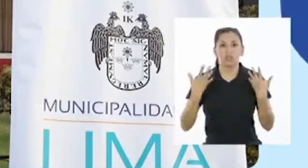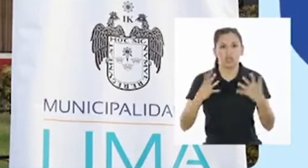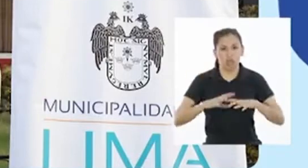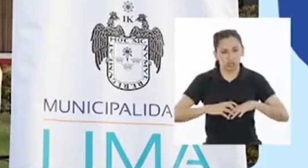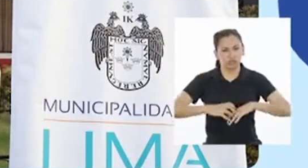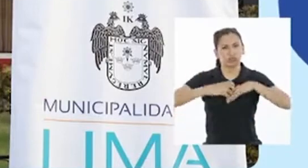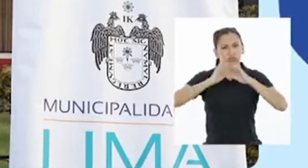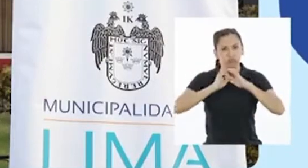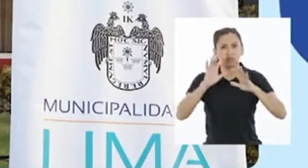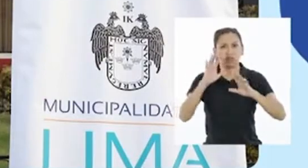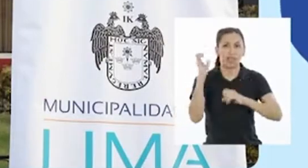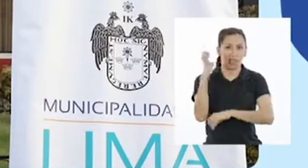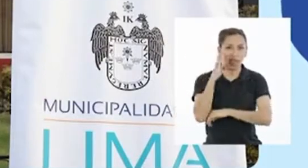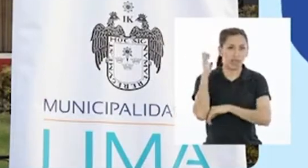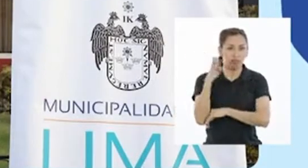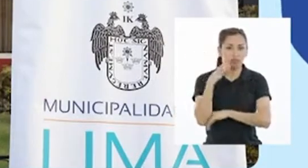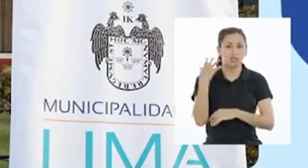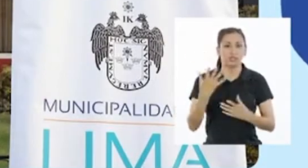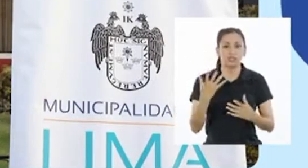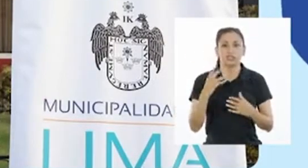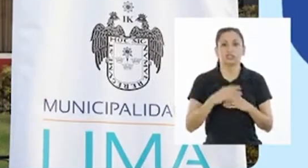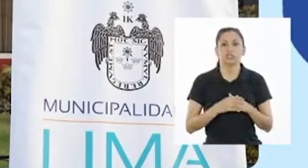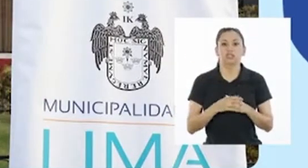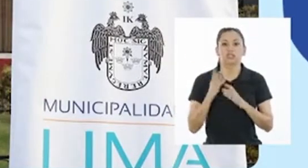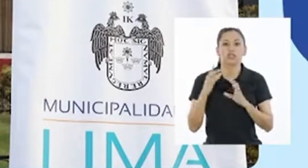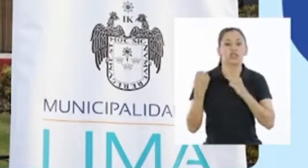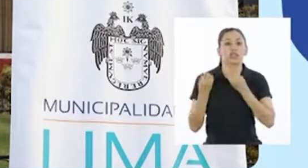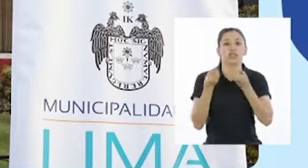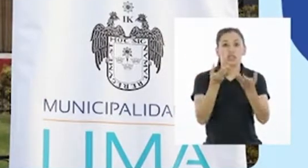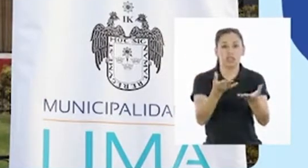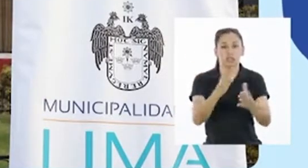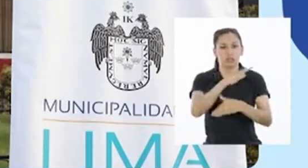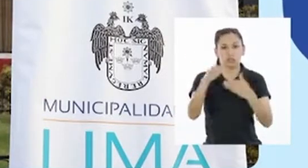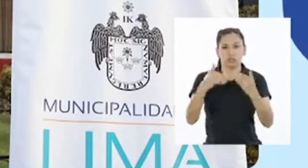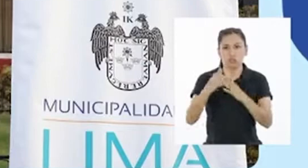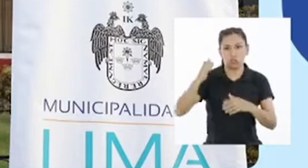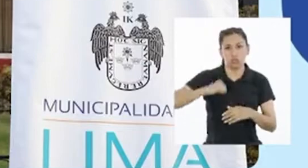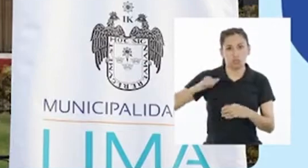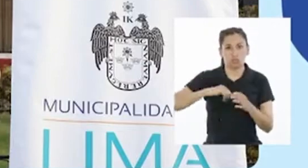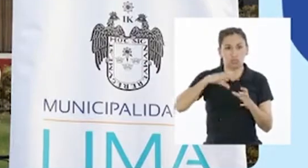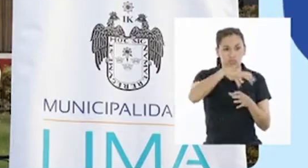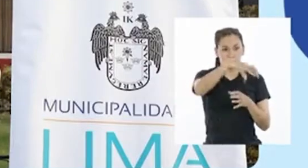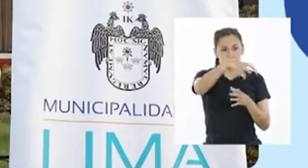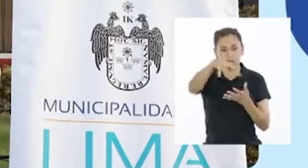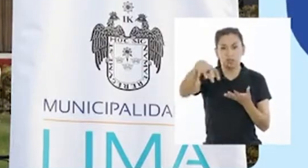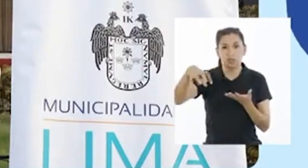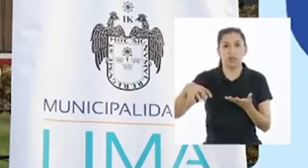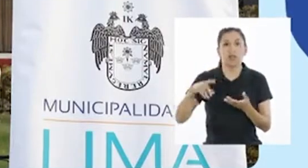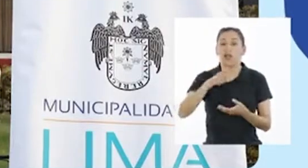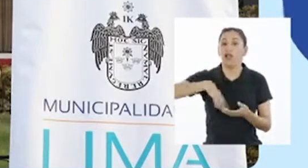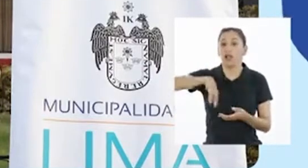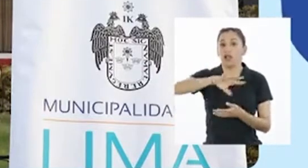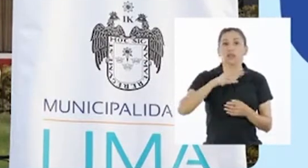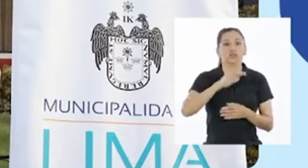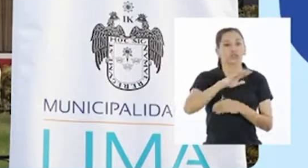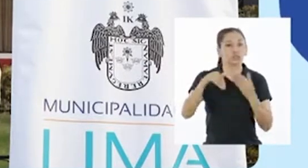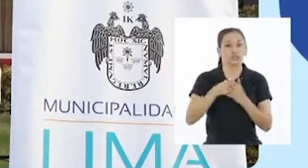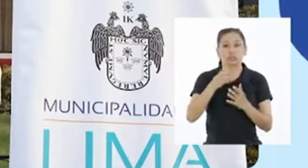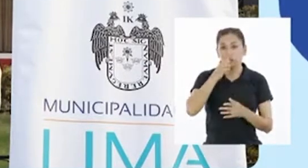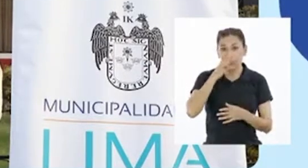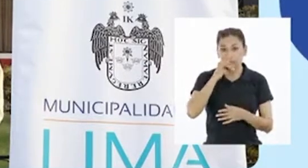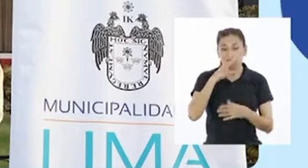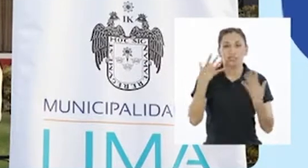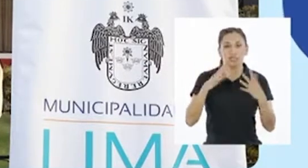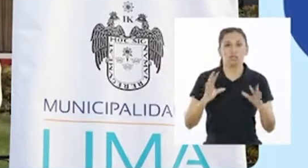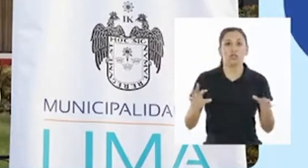ha fortalecido la atención de emergencias a través de las radios Tetras que ha entregado a todos los municipios distritales de la capital. De esta manera, todos los